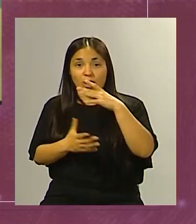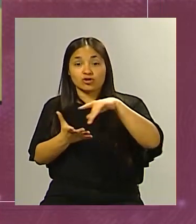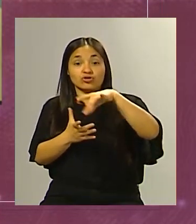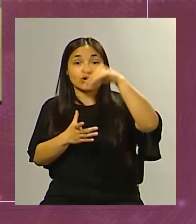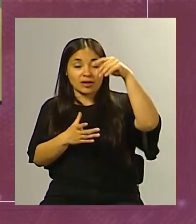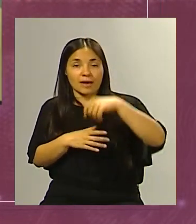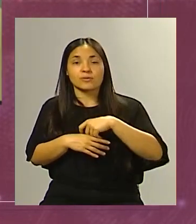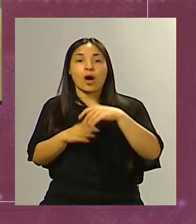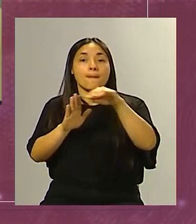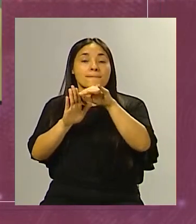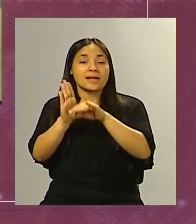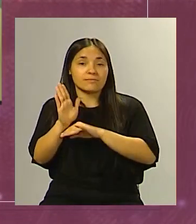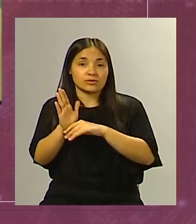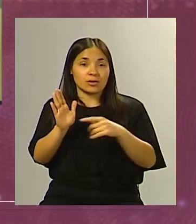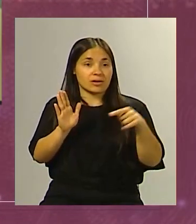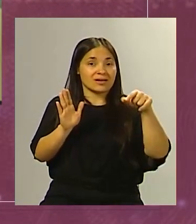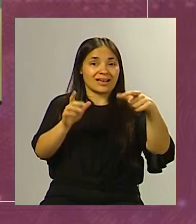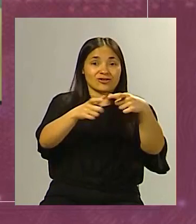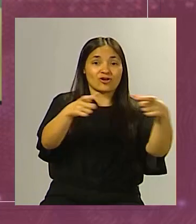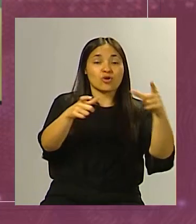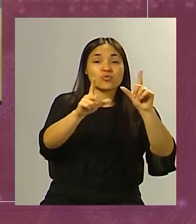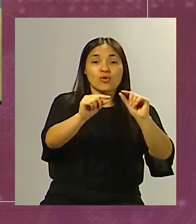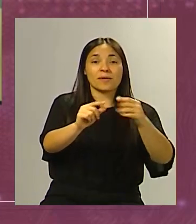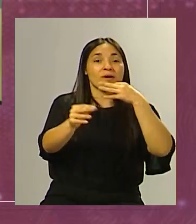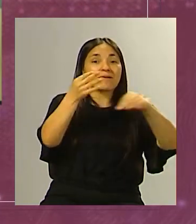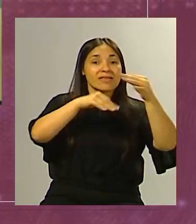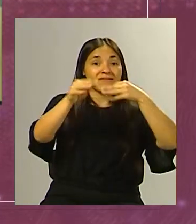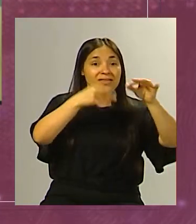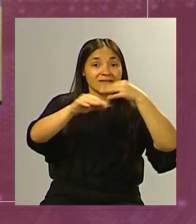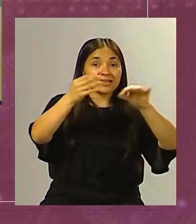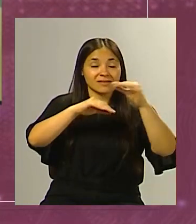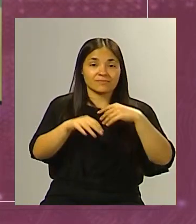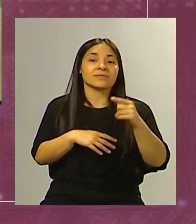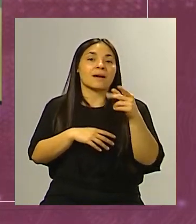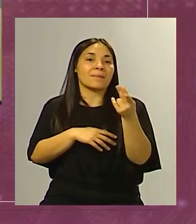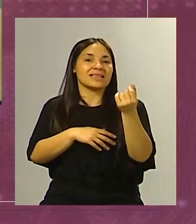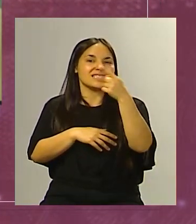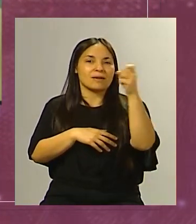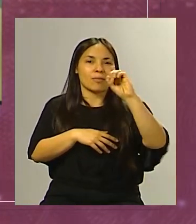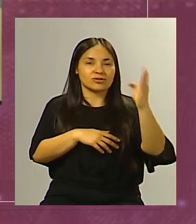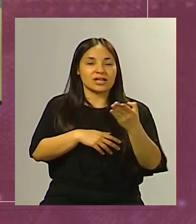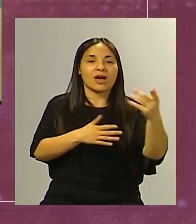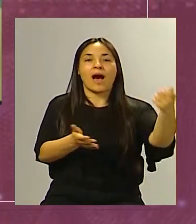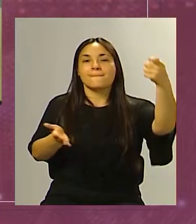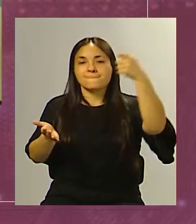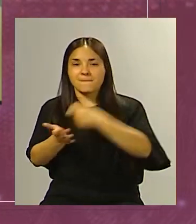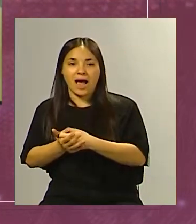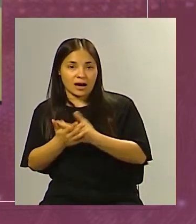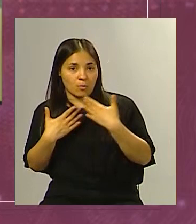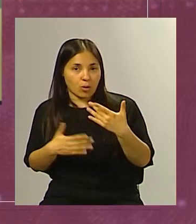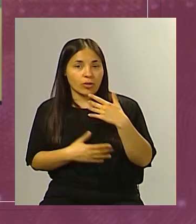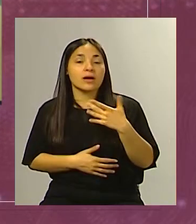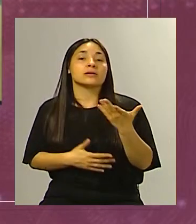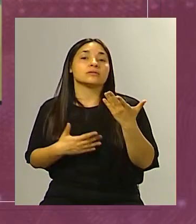ponemos los premios y le damos los bonos a los chicos, donde ellos venden los bonos y se dejan el 100% de la plata para ver si ellos pueden pagar parte de la